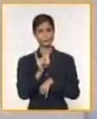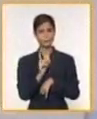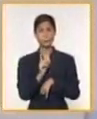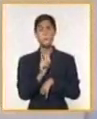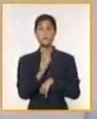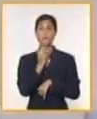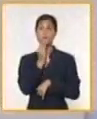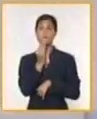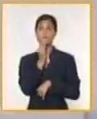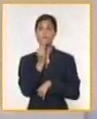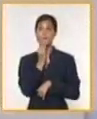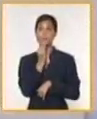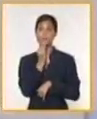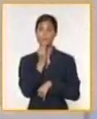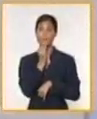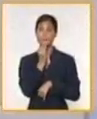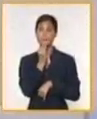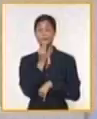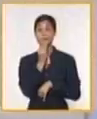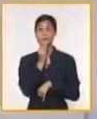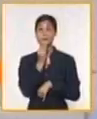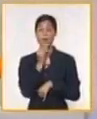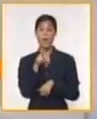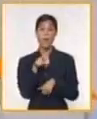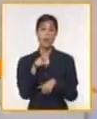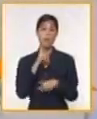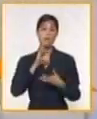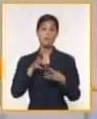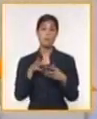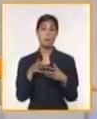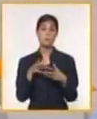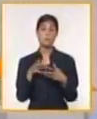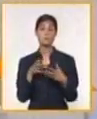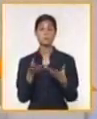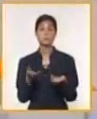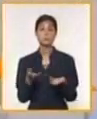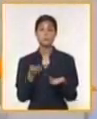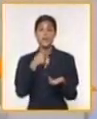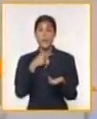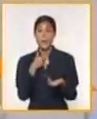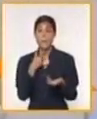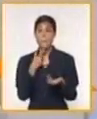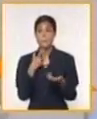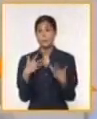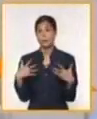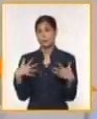es un testaferro de Estados Unidos ahí, porque vaya, no hay que darle muchas vueltas.